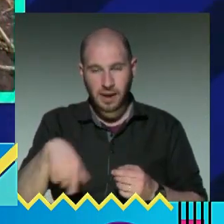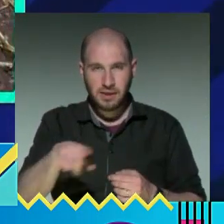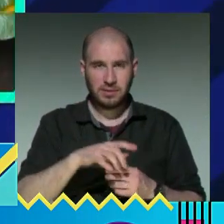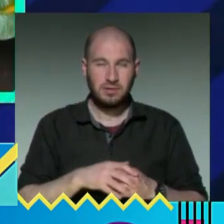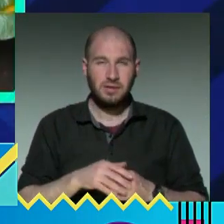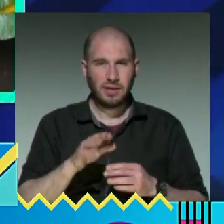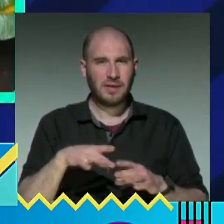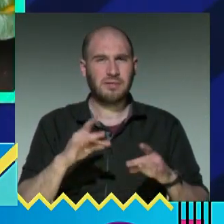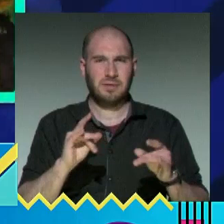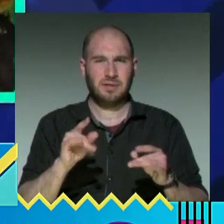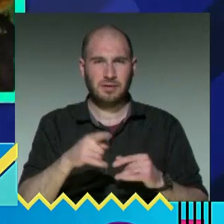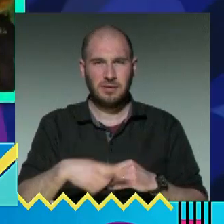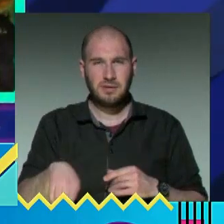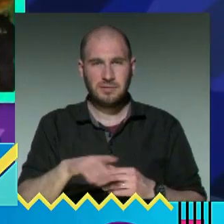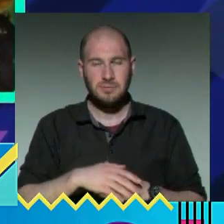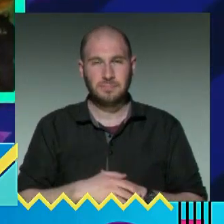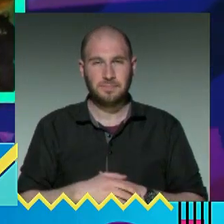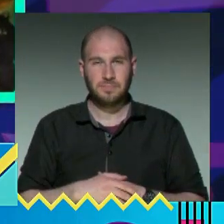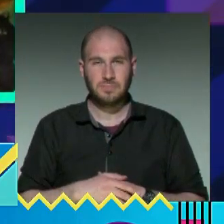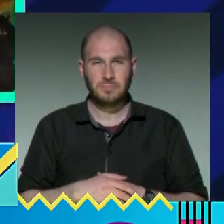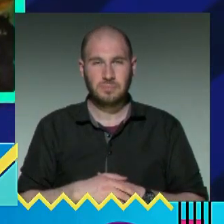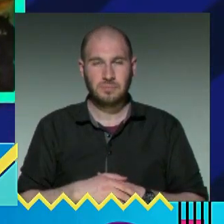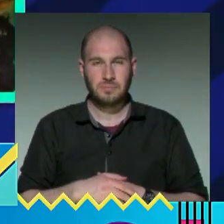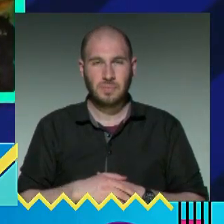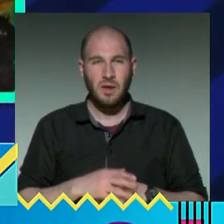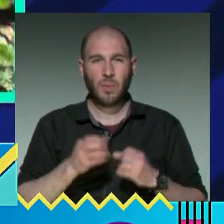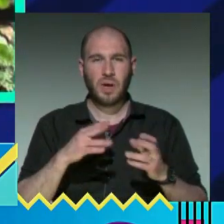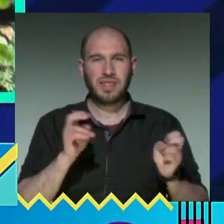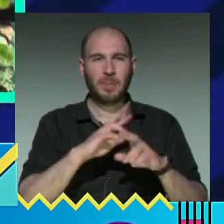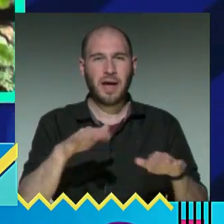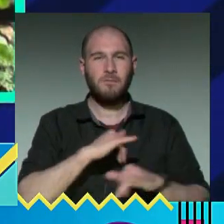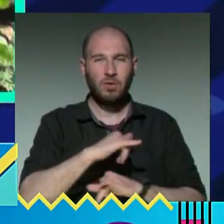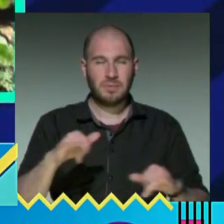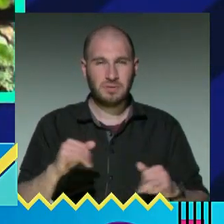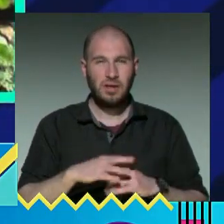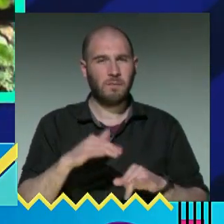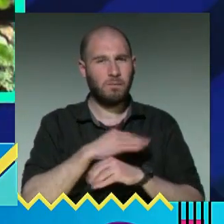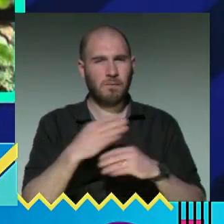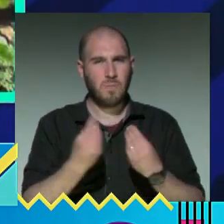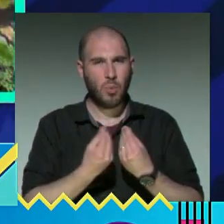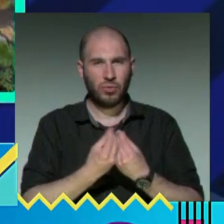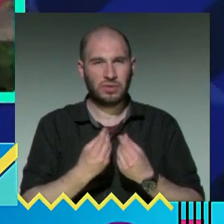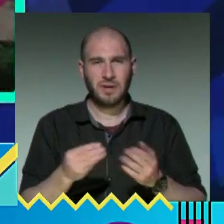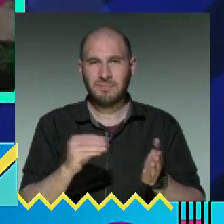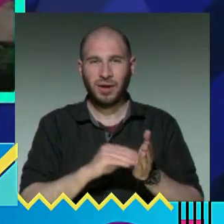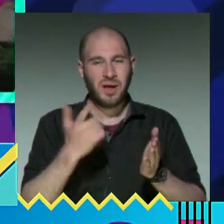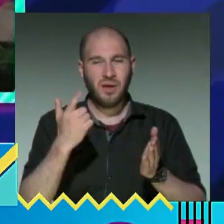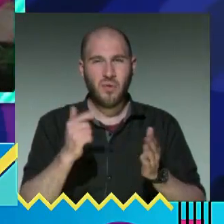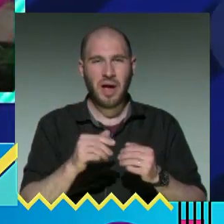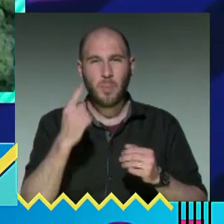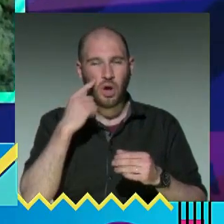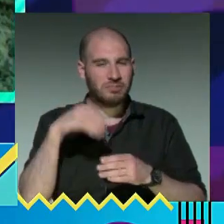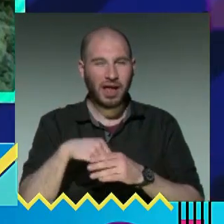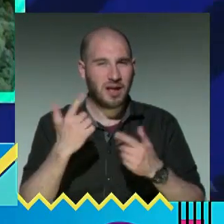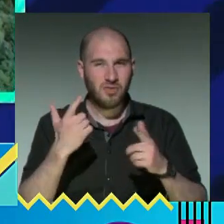la complejidad que eso implica. Por el tema de la información, mucha de la información no está en la escala